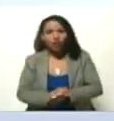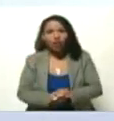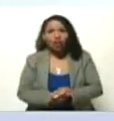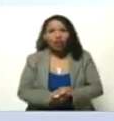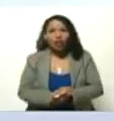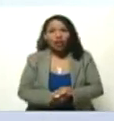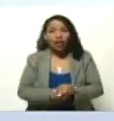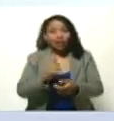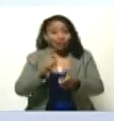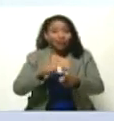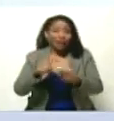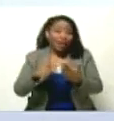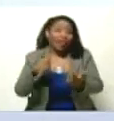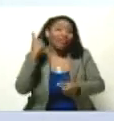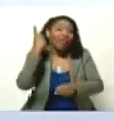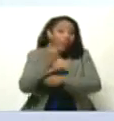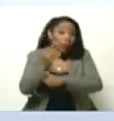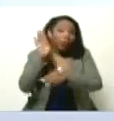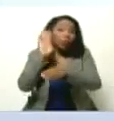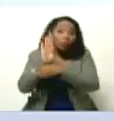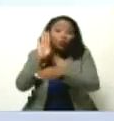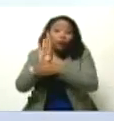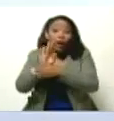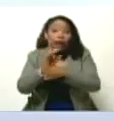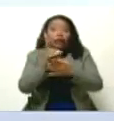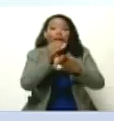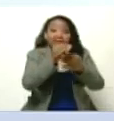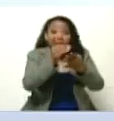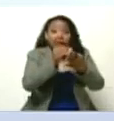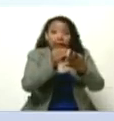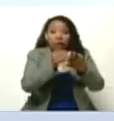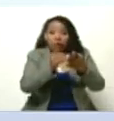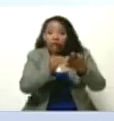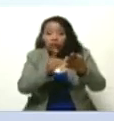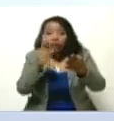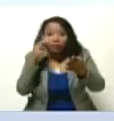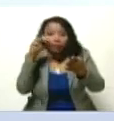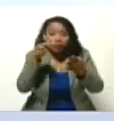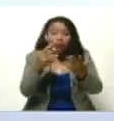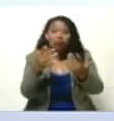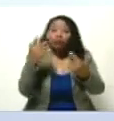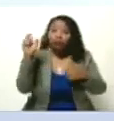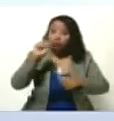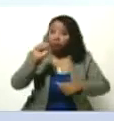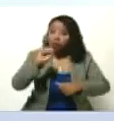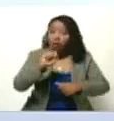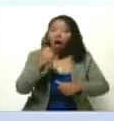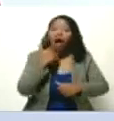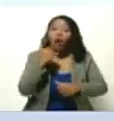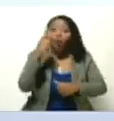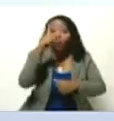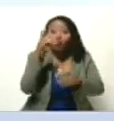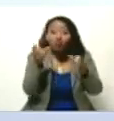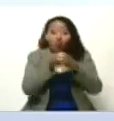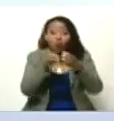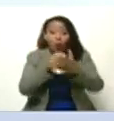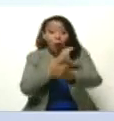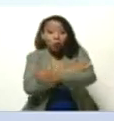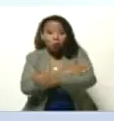Entonces, o sea, debemos cuidar los detalles, ¿ves? Debemos, inclusive, algún sector de la oposición